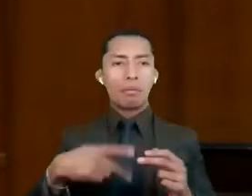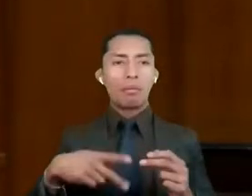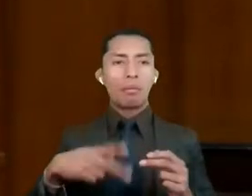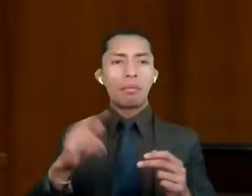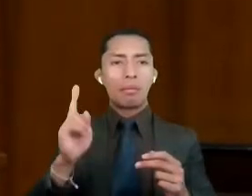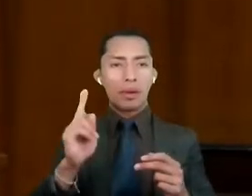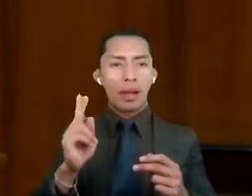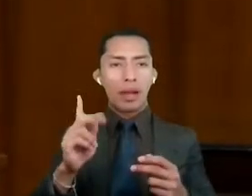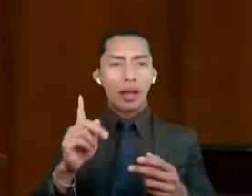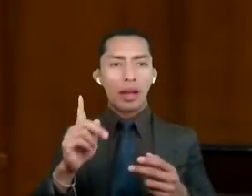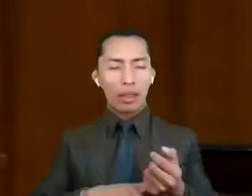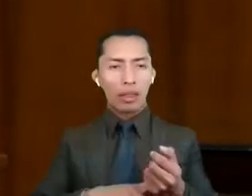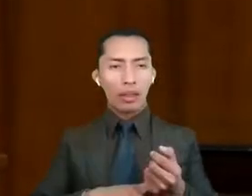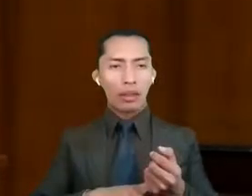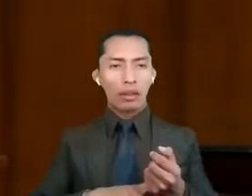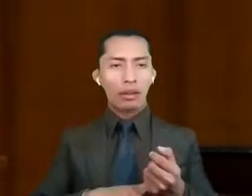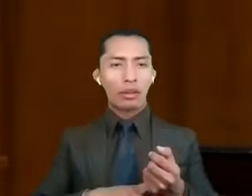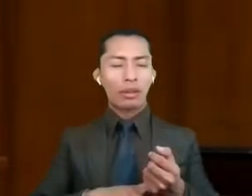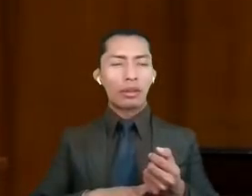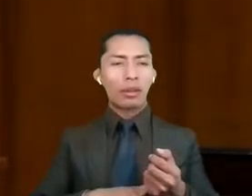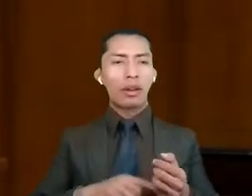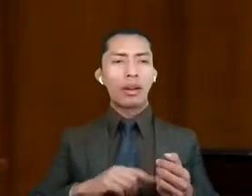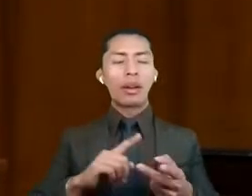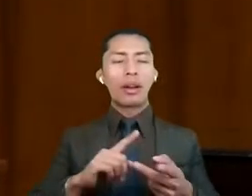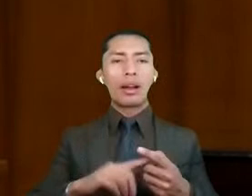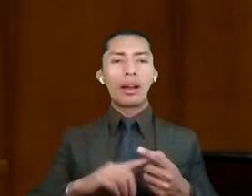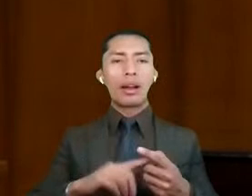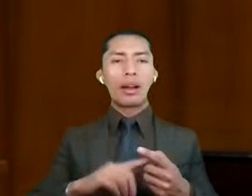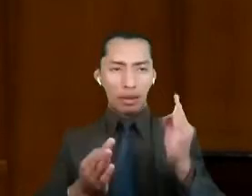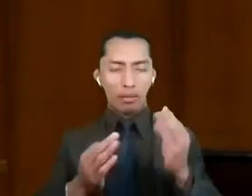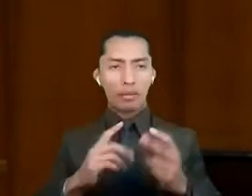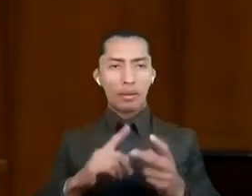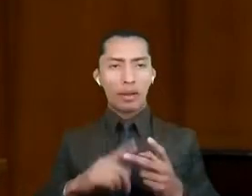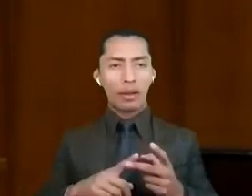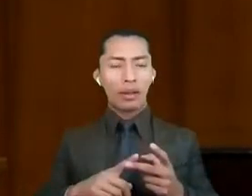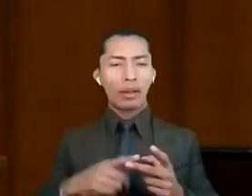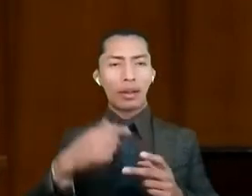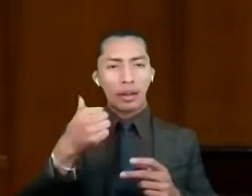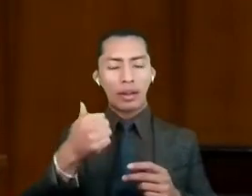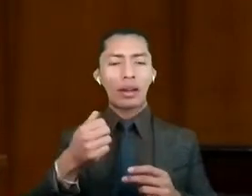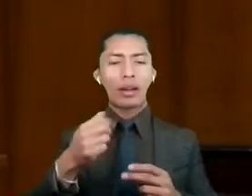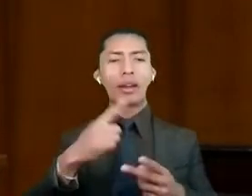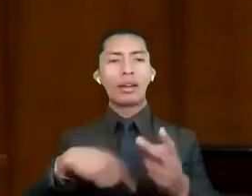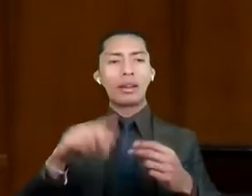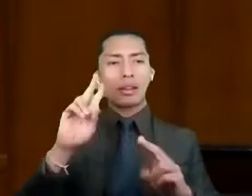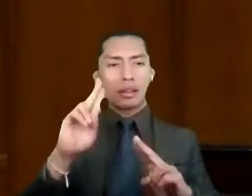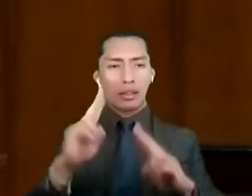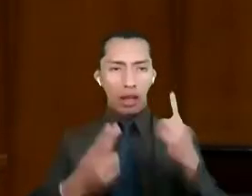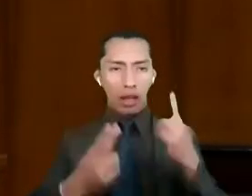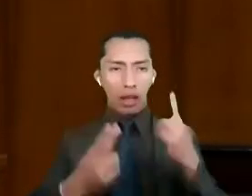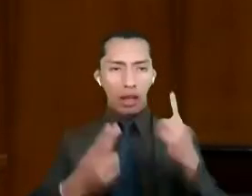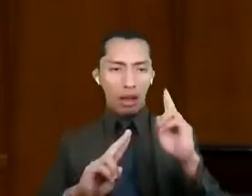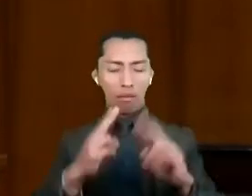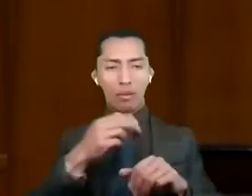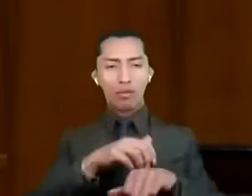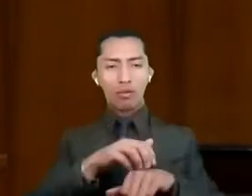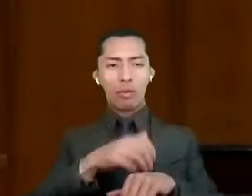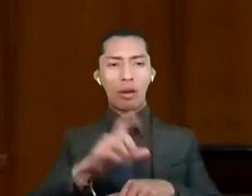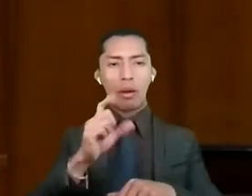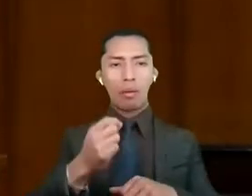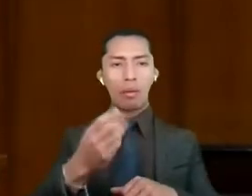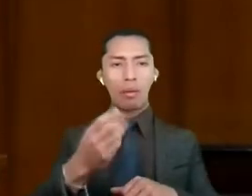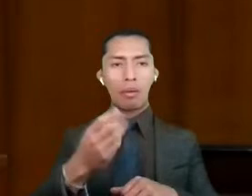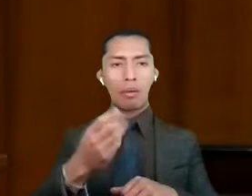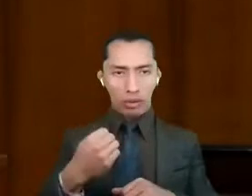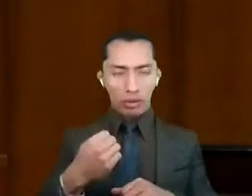encuentra Tlanepantla de Baz, con 6. Le sigue Naucalpan en el número 29 con